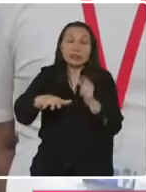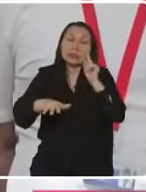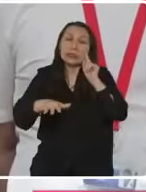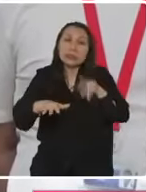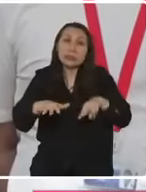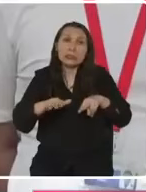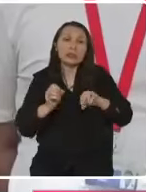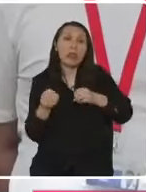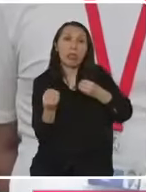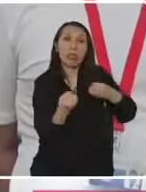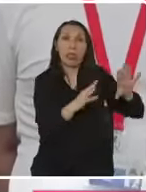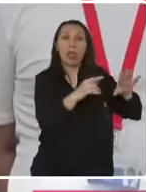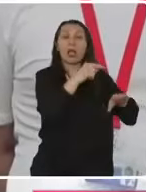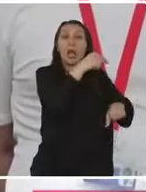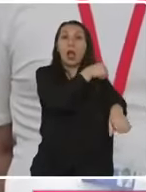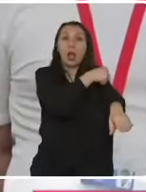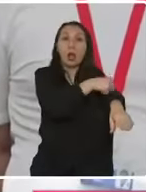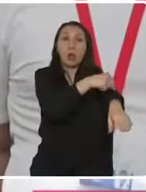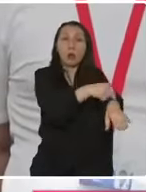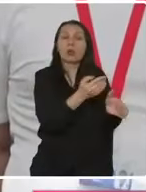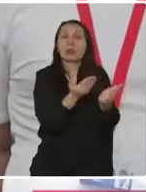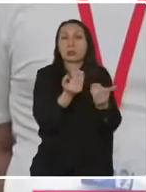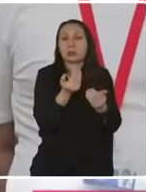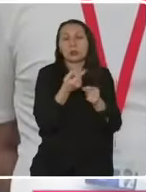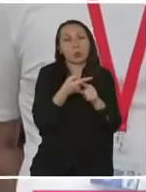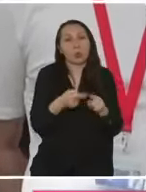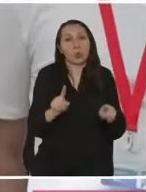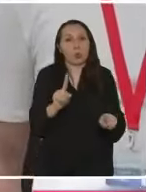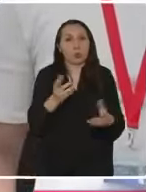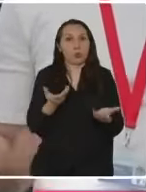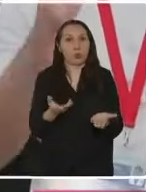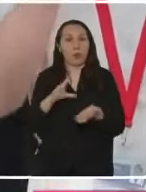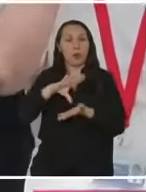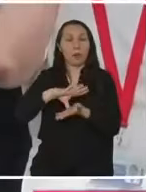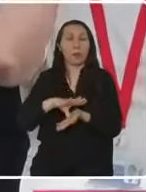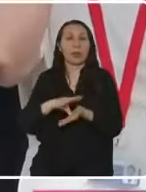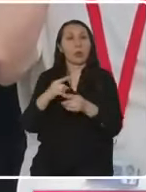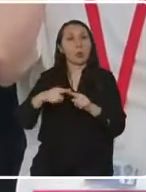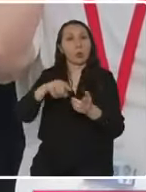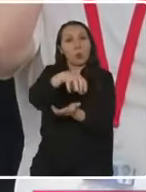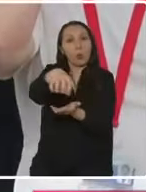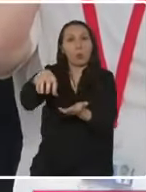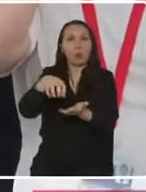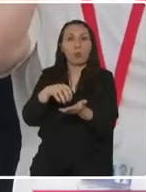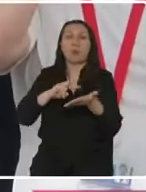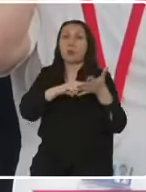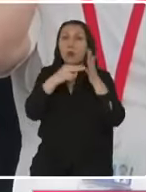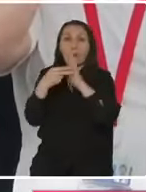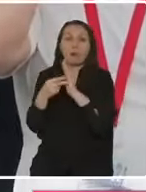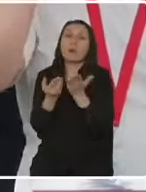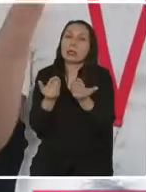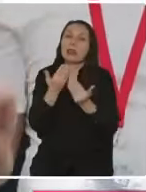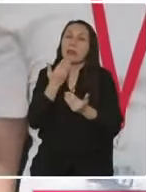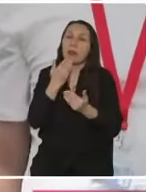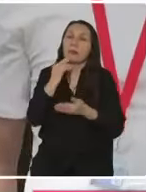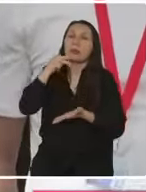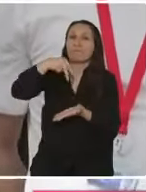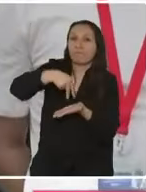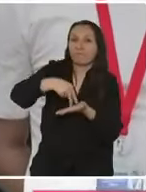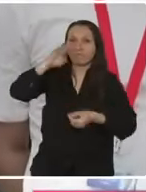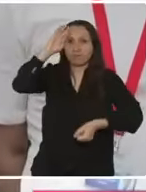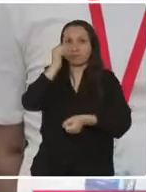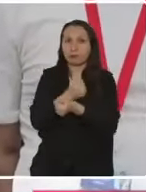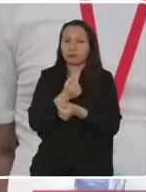sin desatender otras necesidades que hay en otras regiones del país, en otras comunas y en otros problemas que requieren también presencia